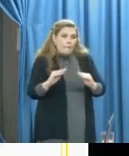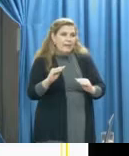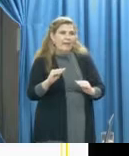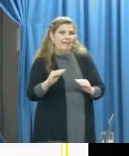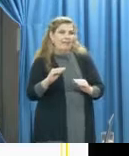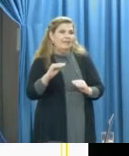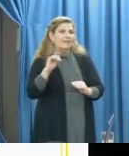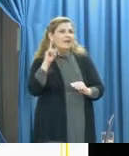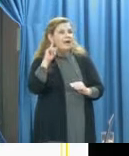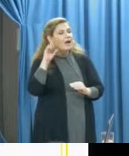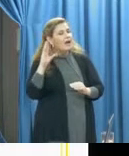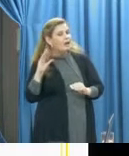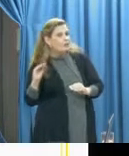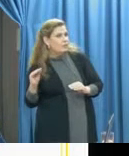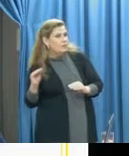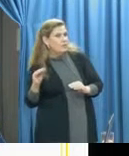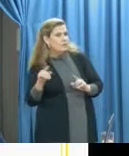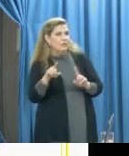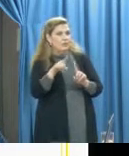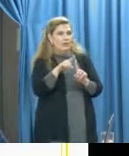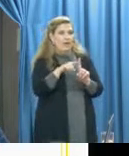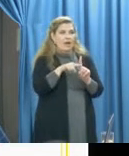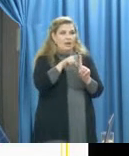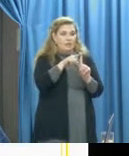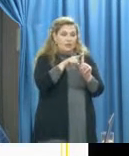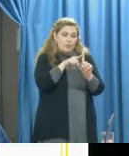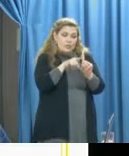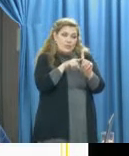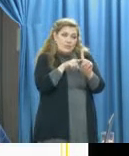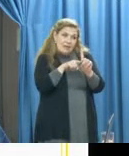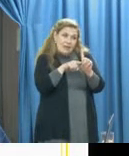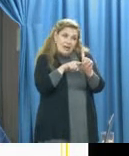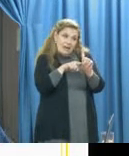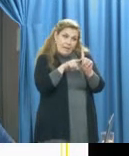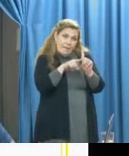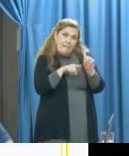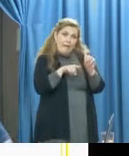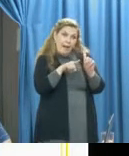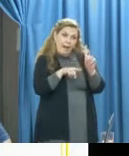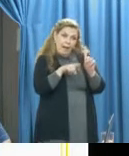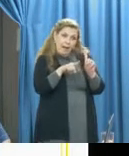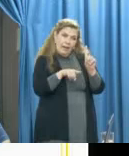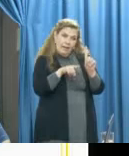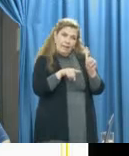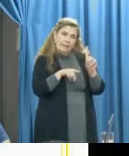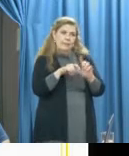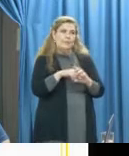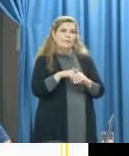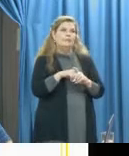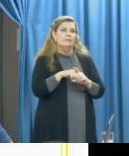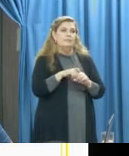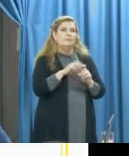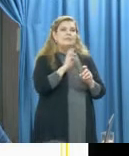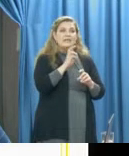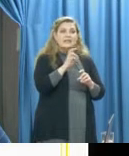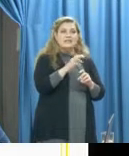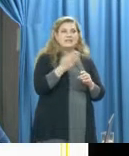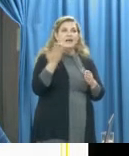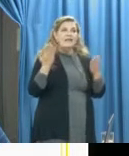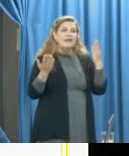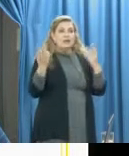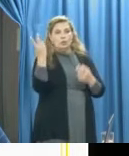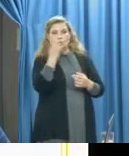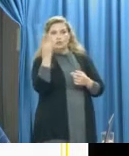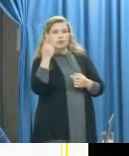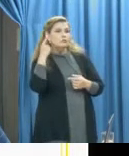a frecuencias bajas, y tenemos por aquí, por ejemplo, esta que es bilateral,